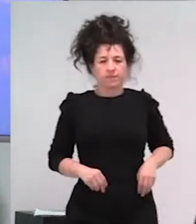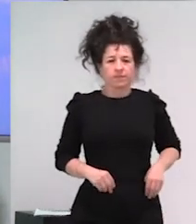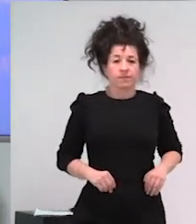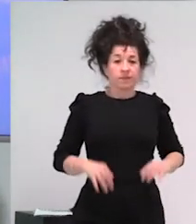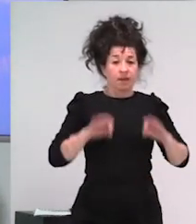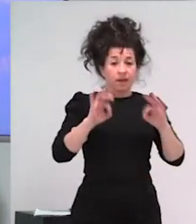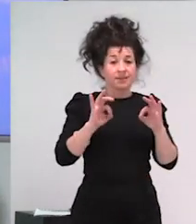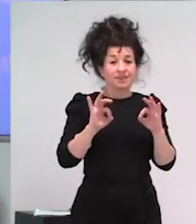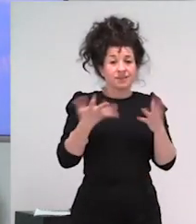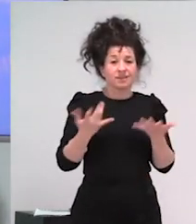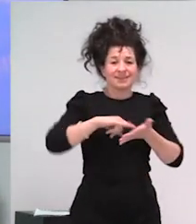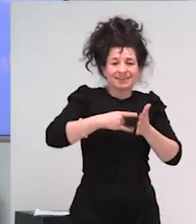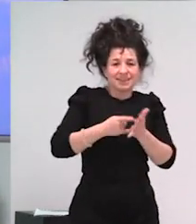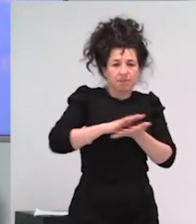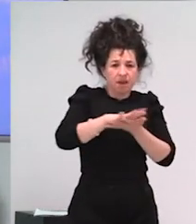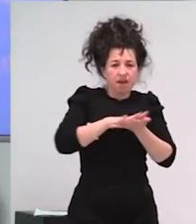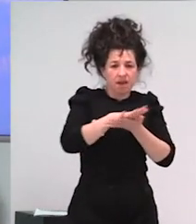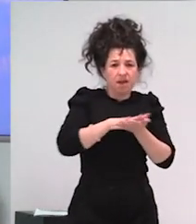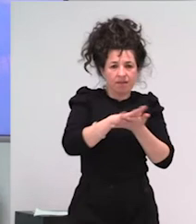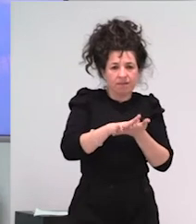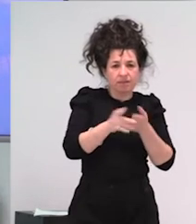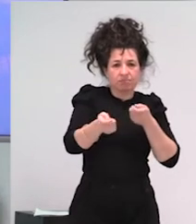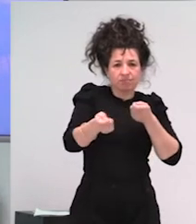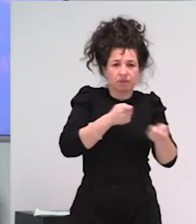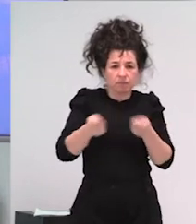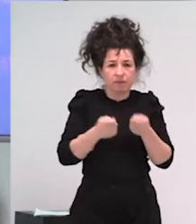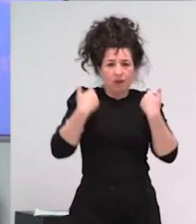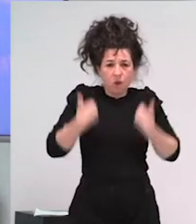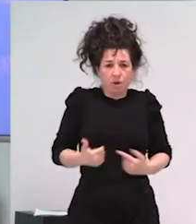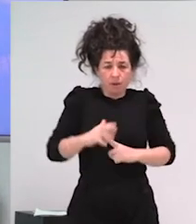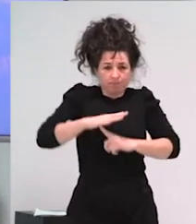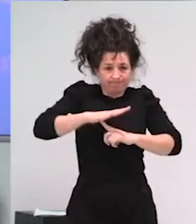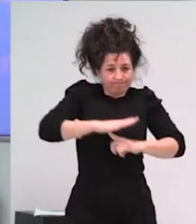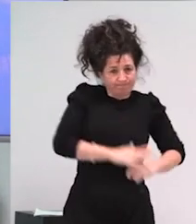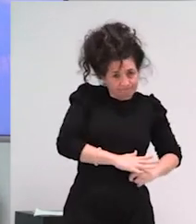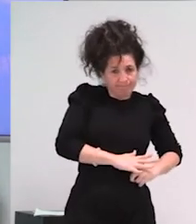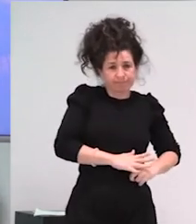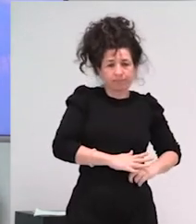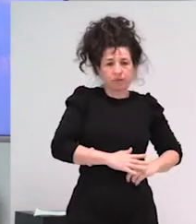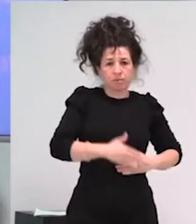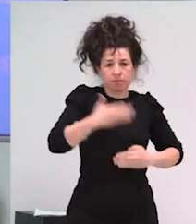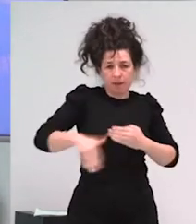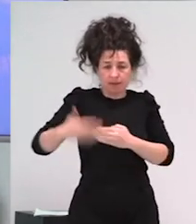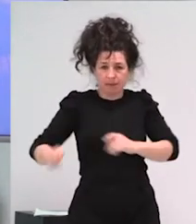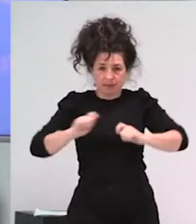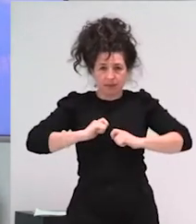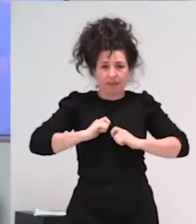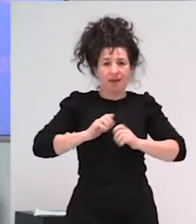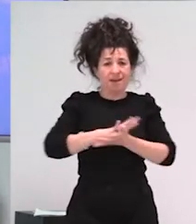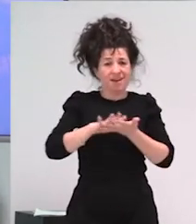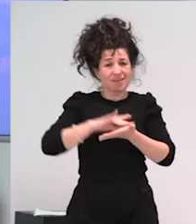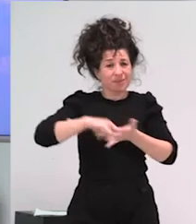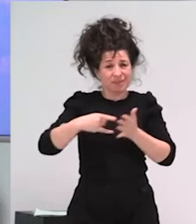hablamos de un sistema que disciplina, controla y reprime cuerpos. Hablamos de un sistema que destruye territorios